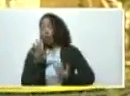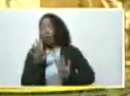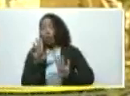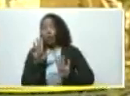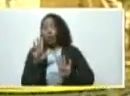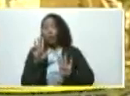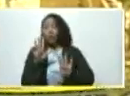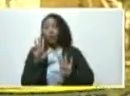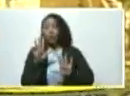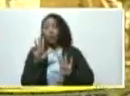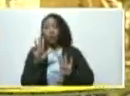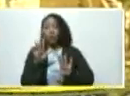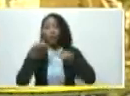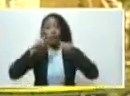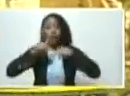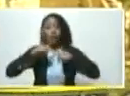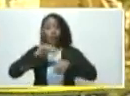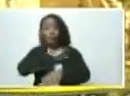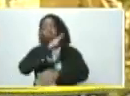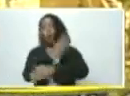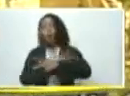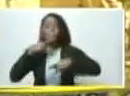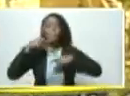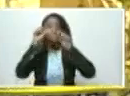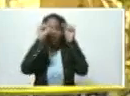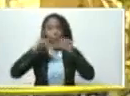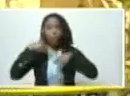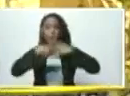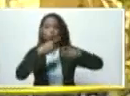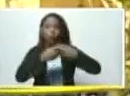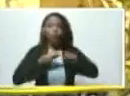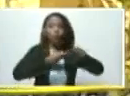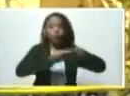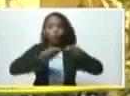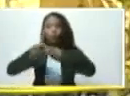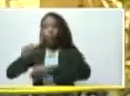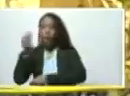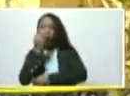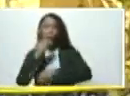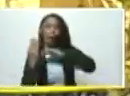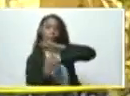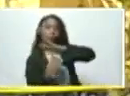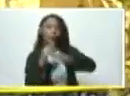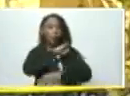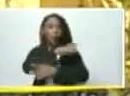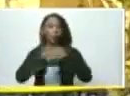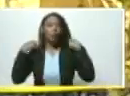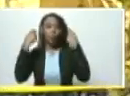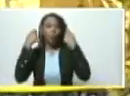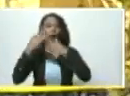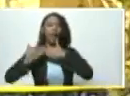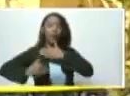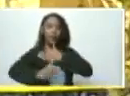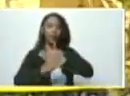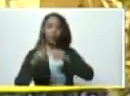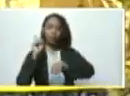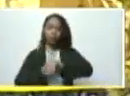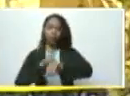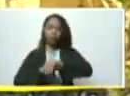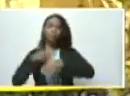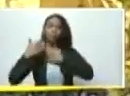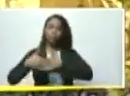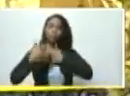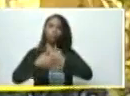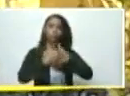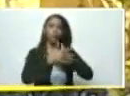que este poderoso sistema de producción y distribución de alimentos sobre la base del poder popular fue avanzando en el tiempo, hoy